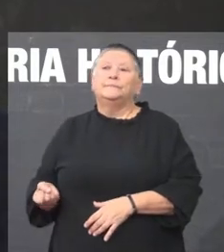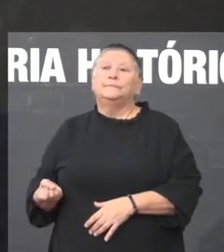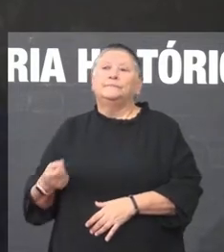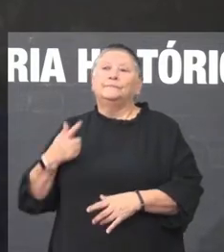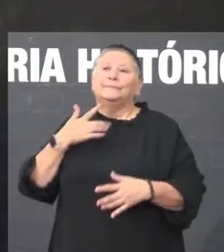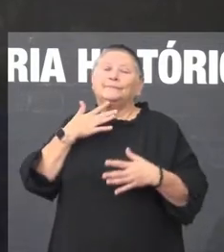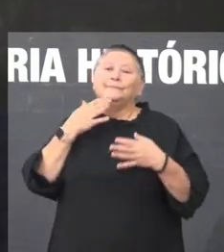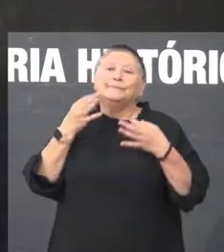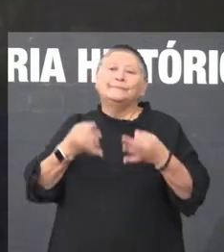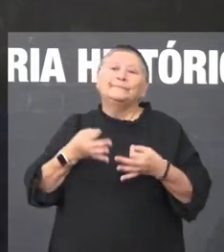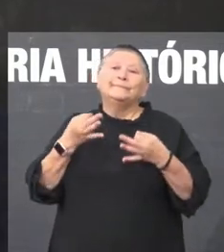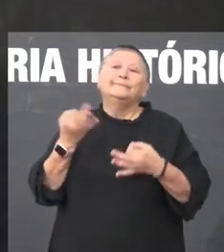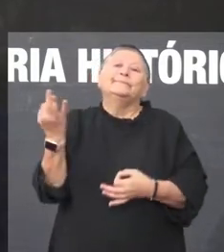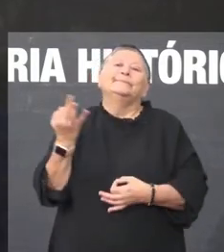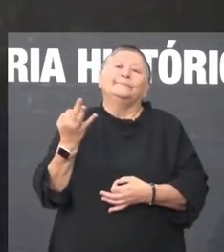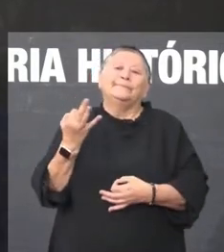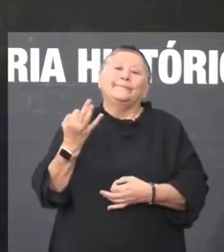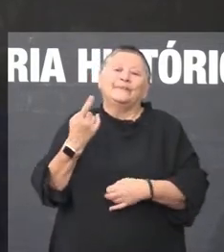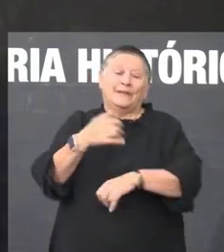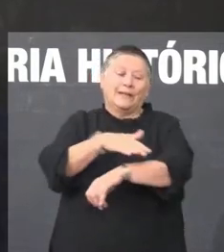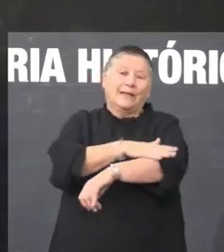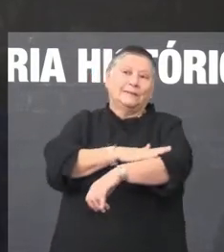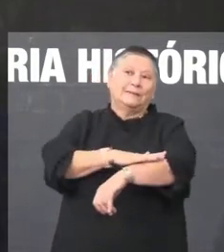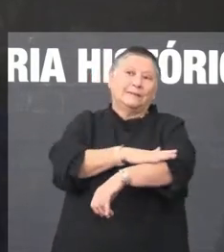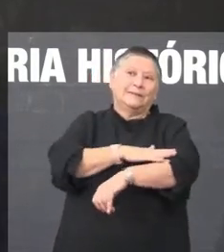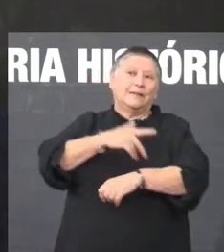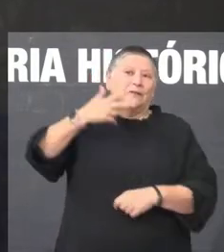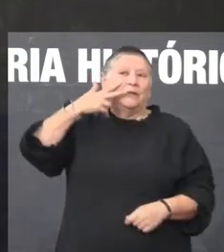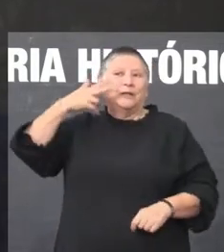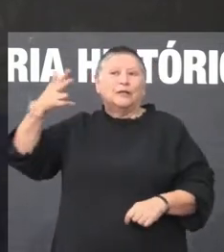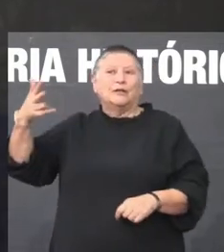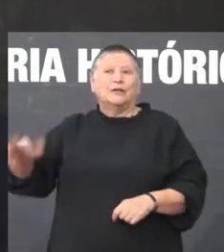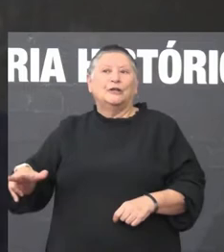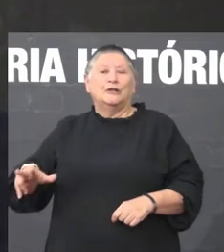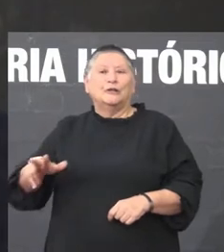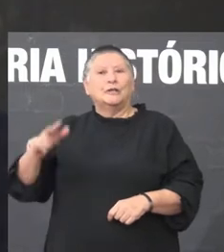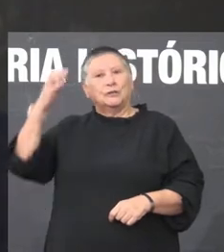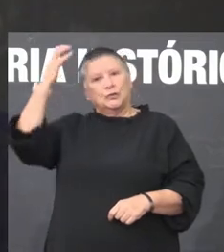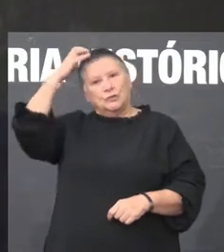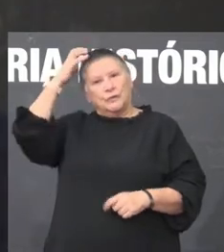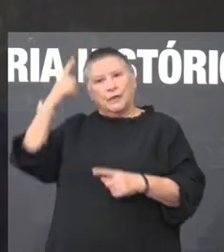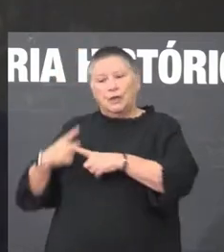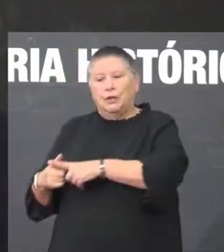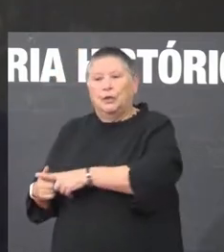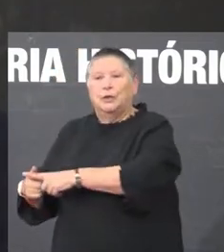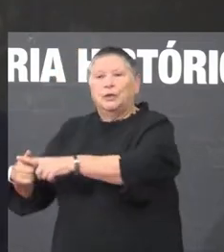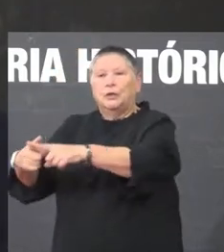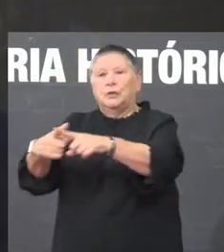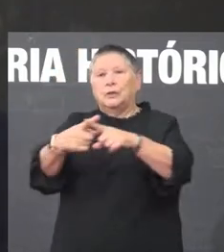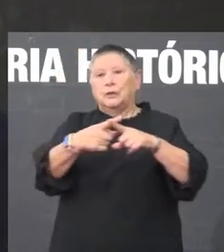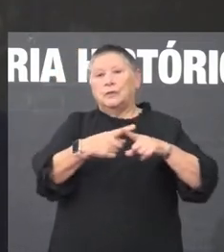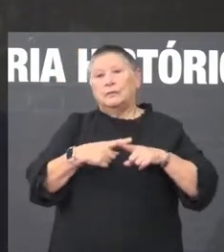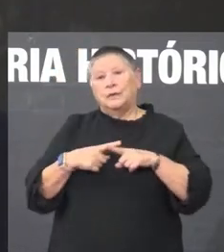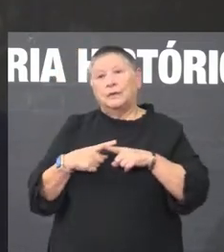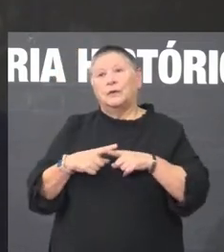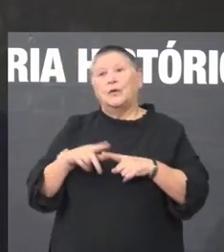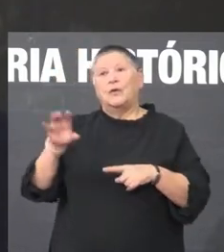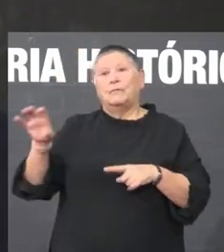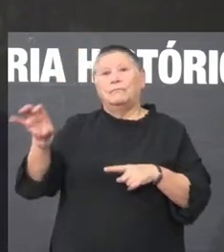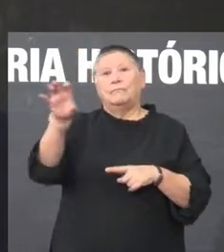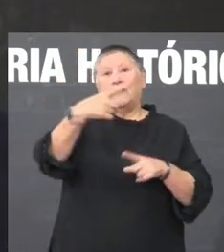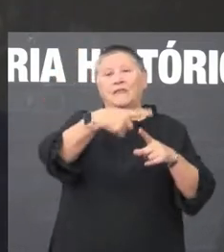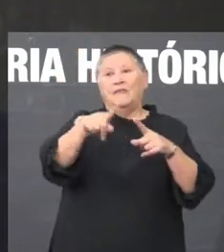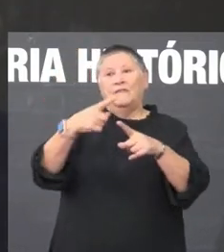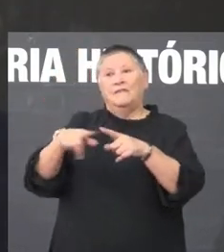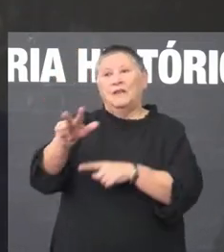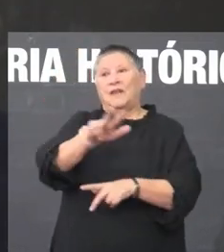siempre y cuando el Estado reconociera que la soberanía estaba compartida con las nacionalidades,